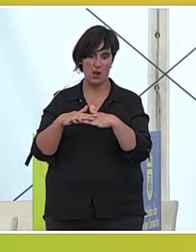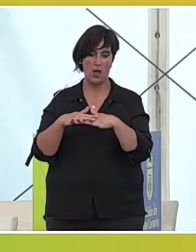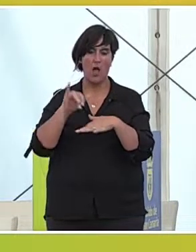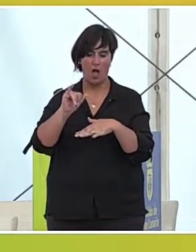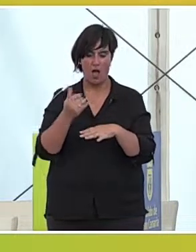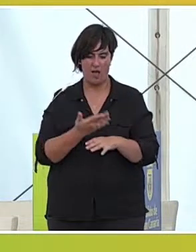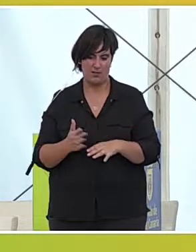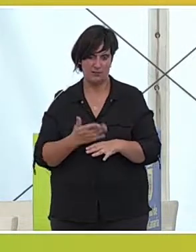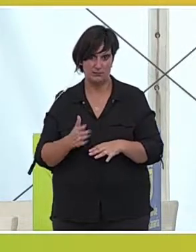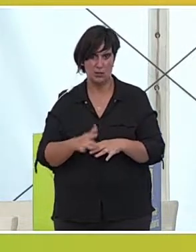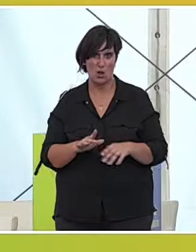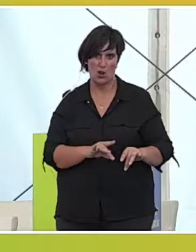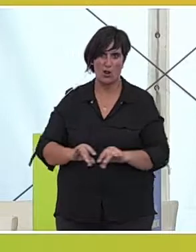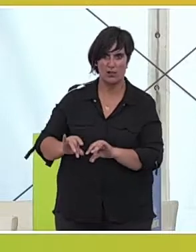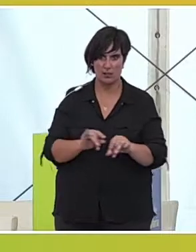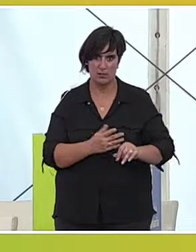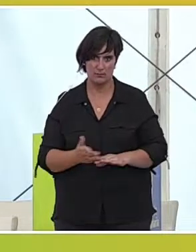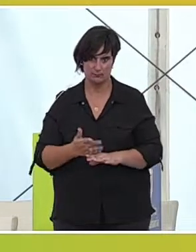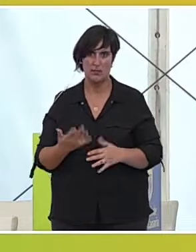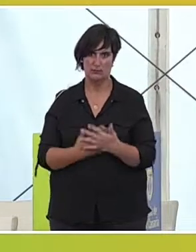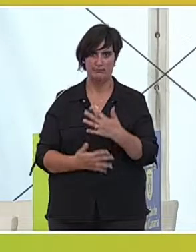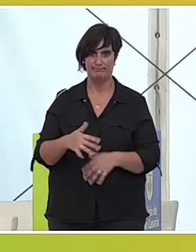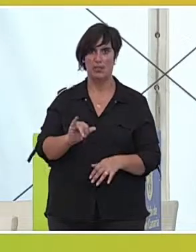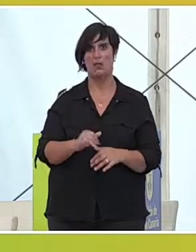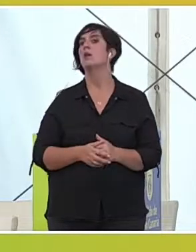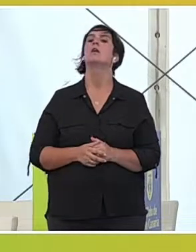esos arrastres, esos lodos que habían recogido.